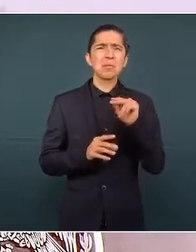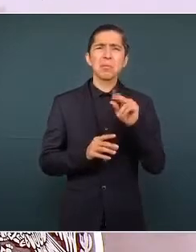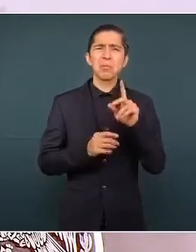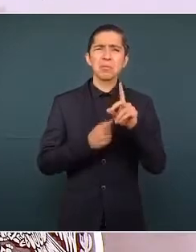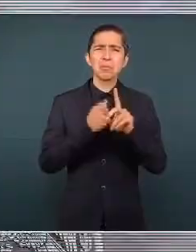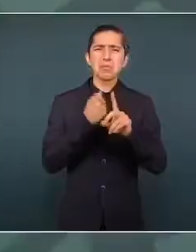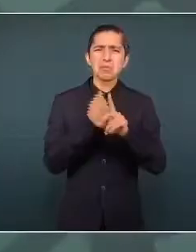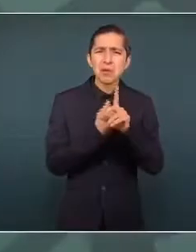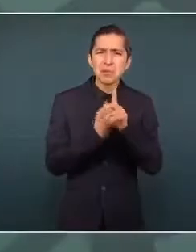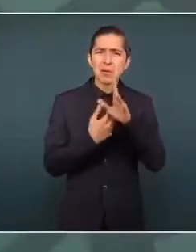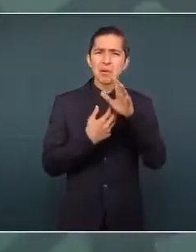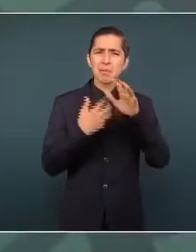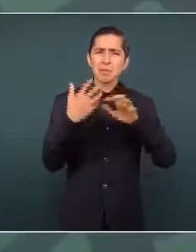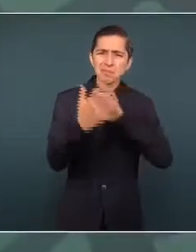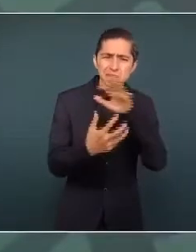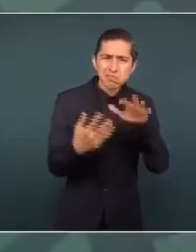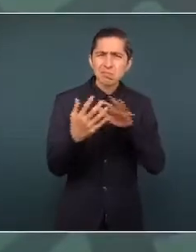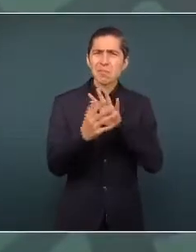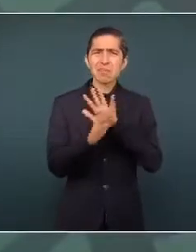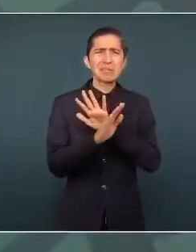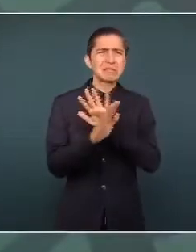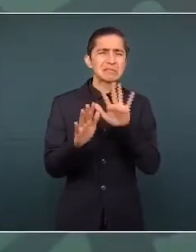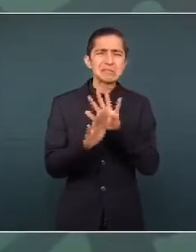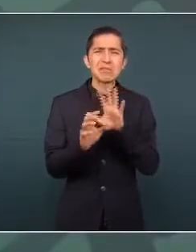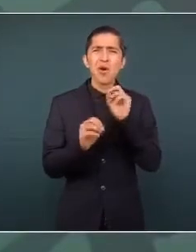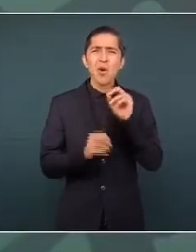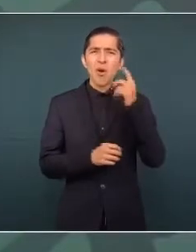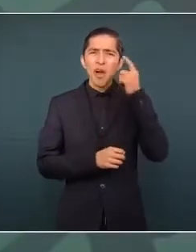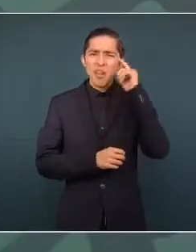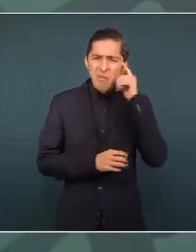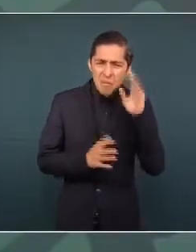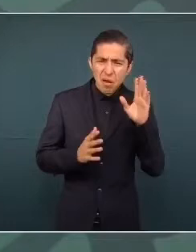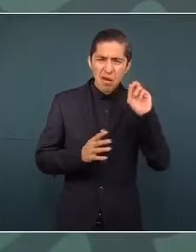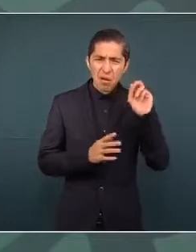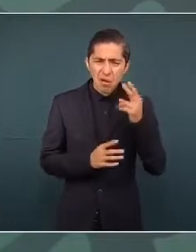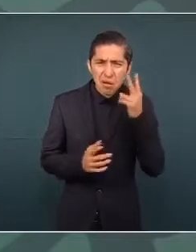confrontarnos, mejor dicho, no enojarnos,